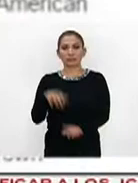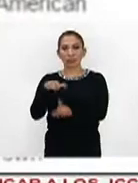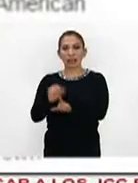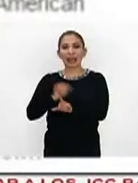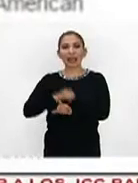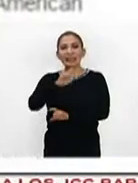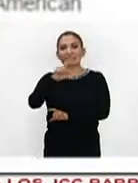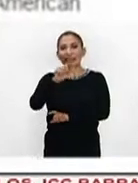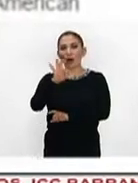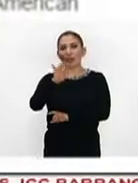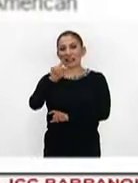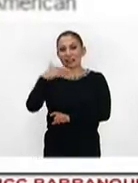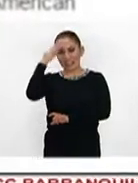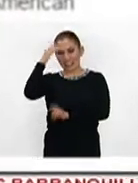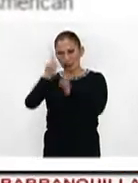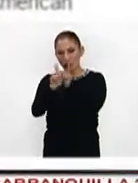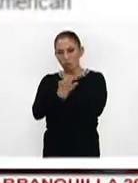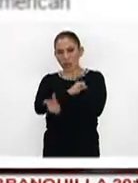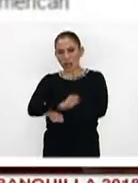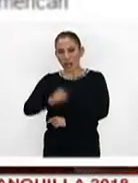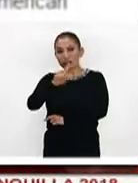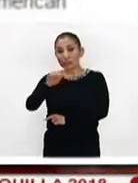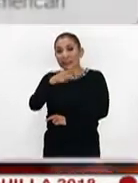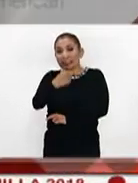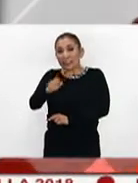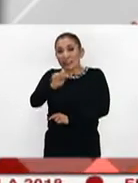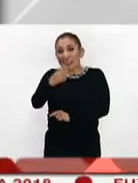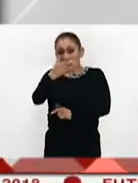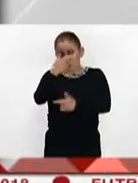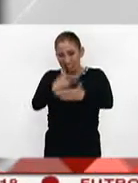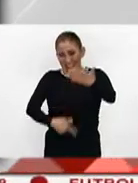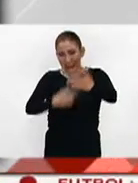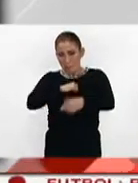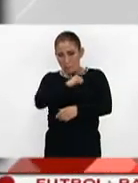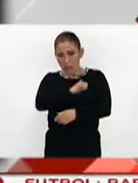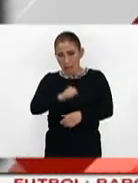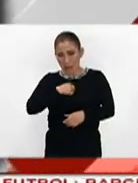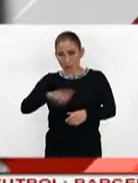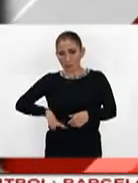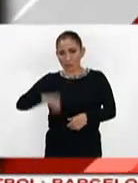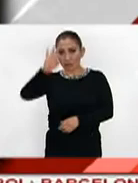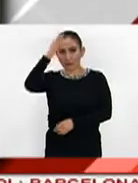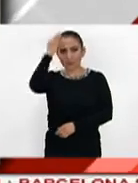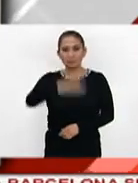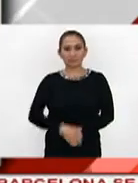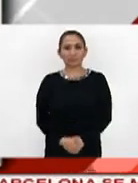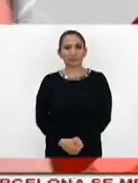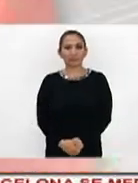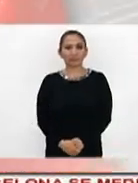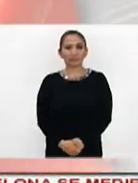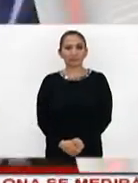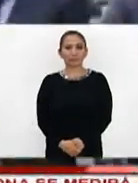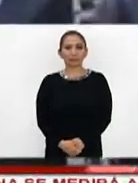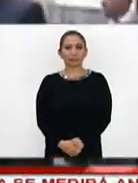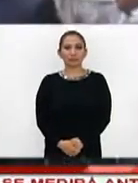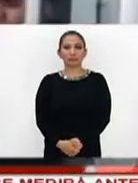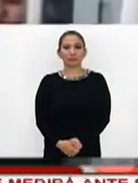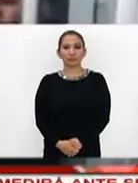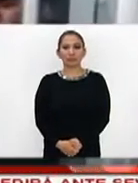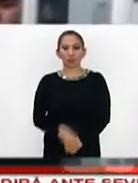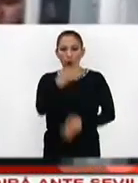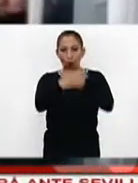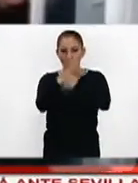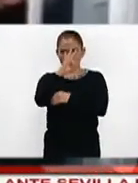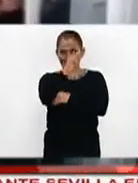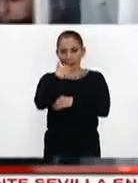Detienen a el Z-43, líder de los Zetas y uno de los 122 objetivos prioritarios del gobierno federal. Un